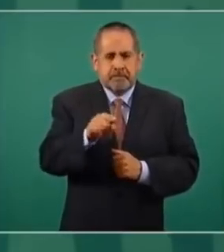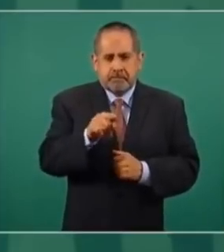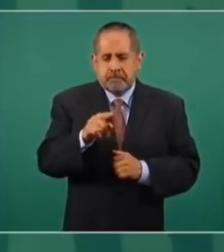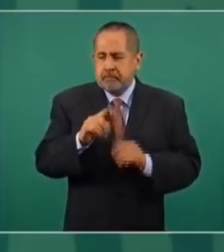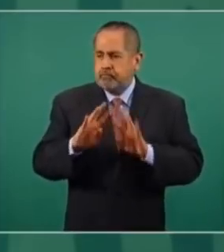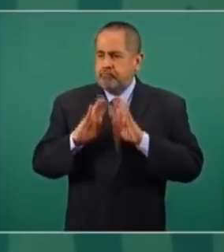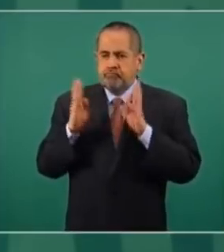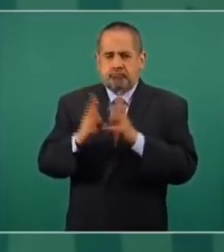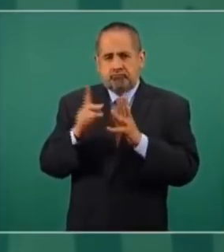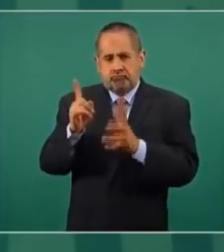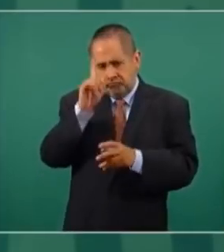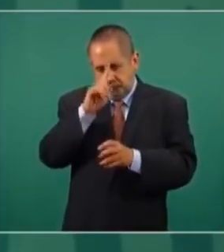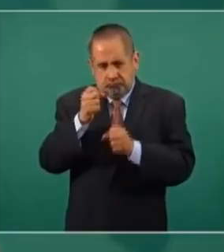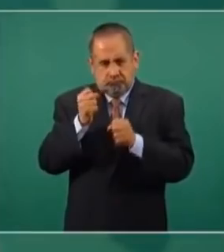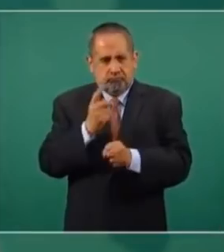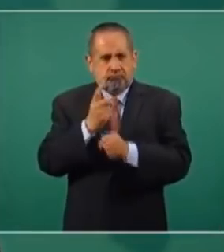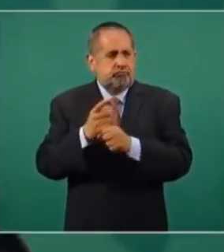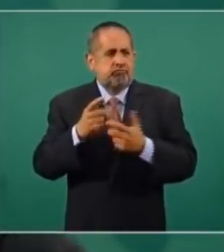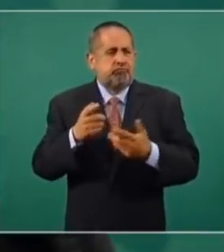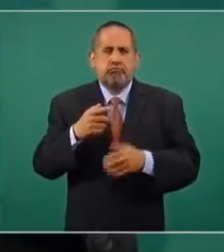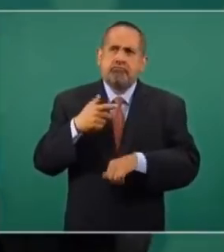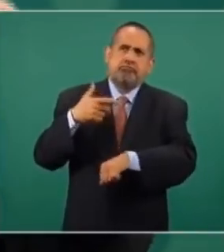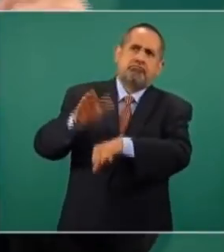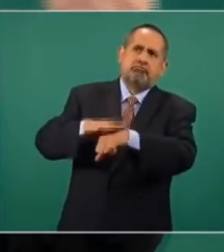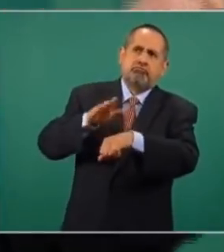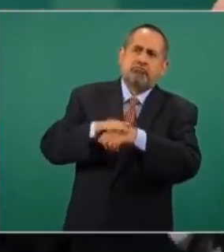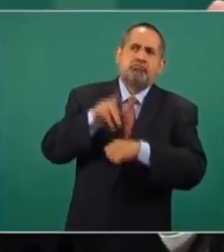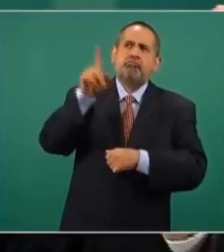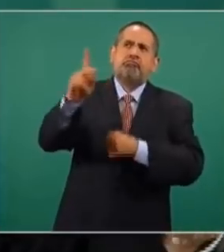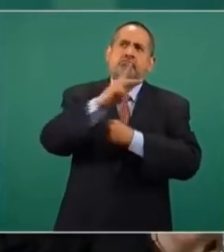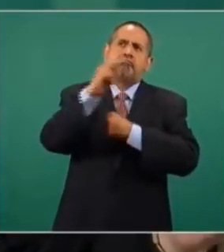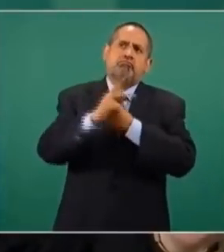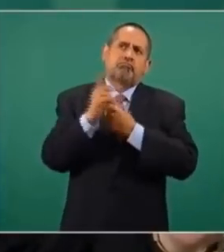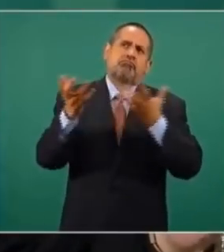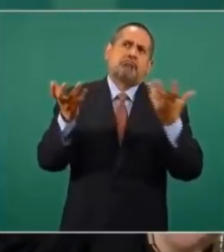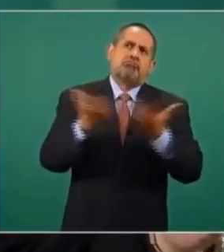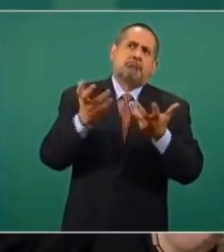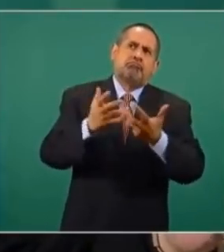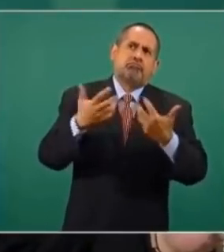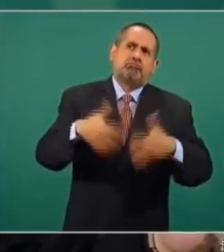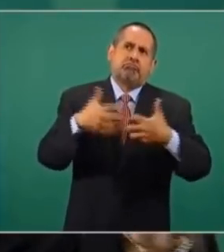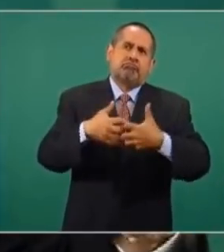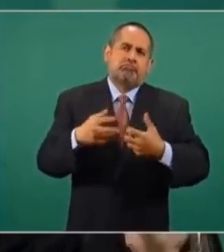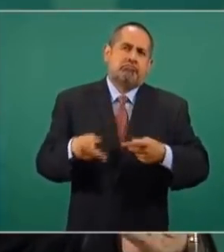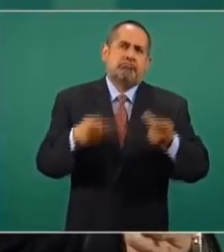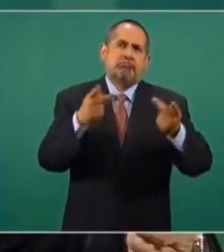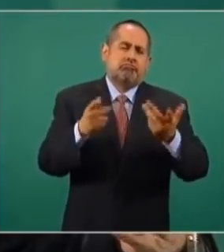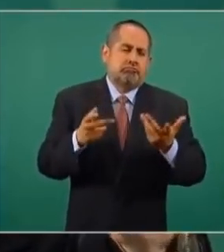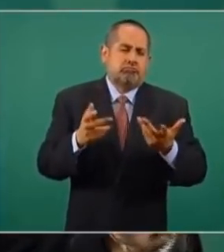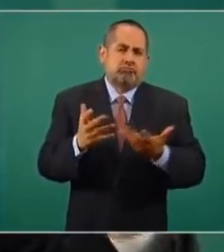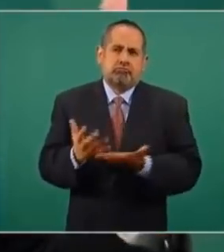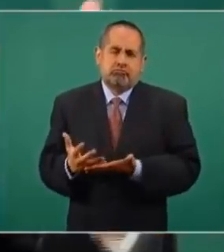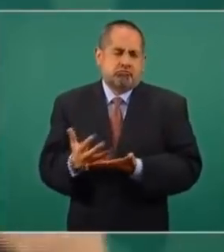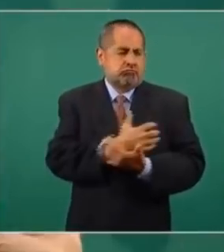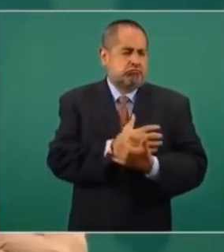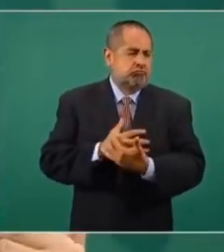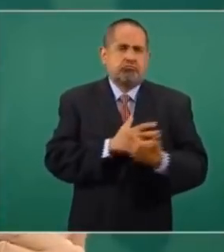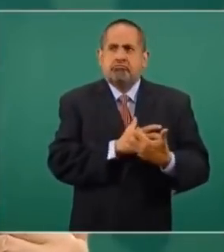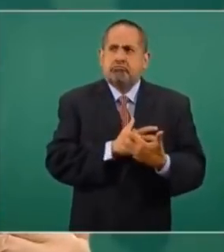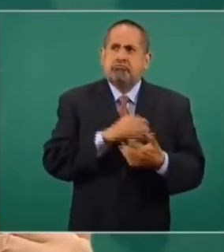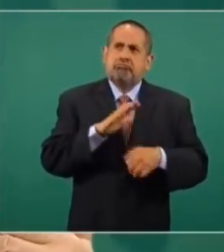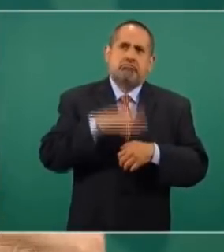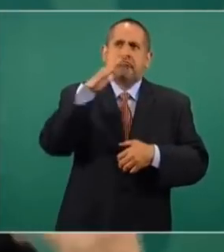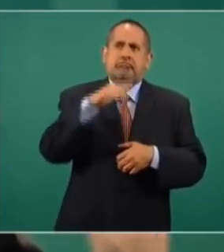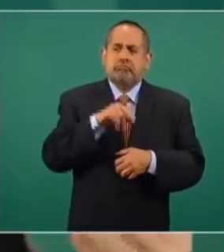y vamos a decir, oigan, ustedes los países que producen en general tienen mucho más